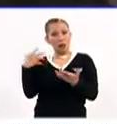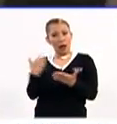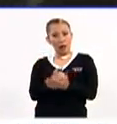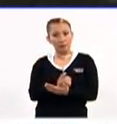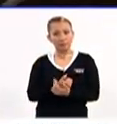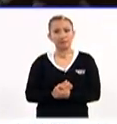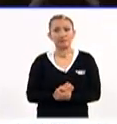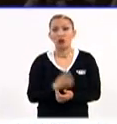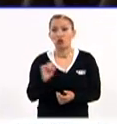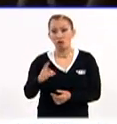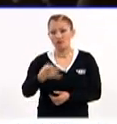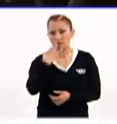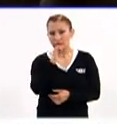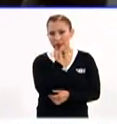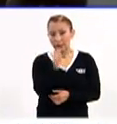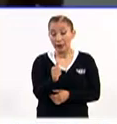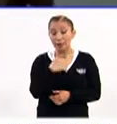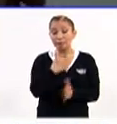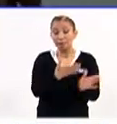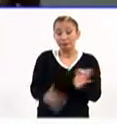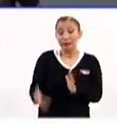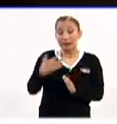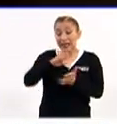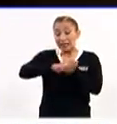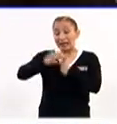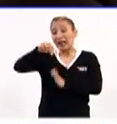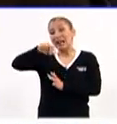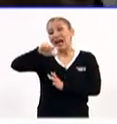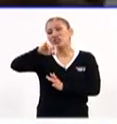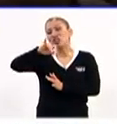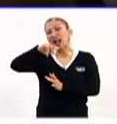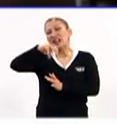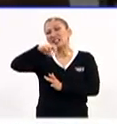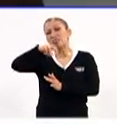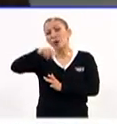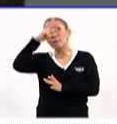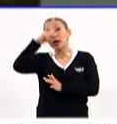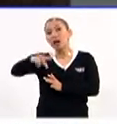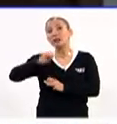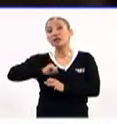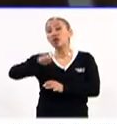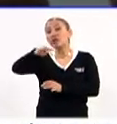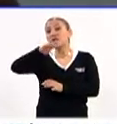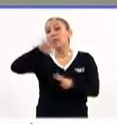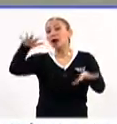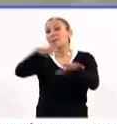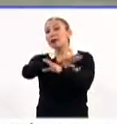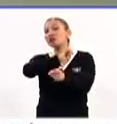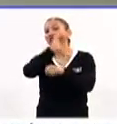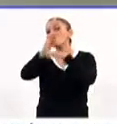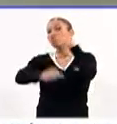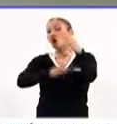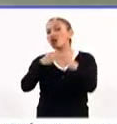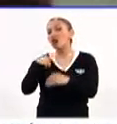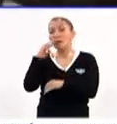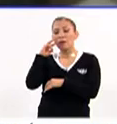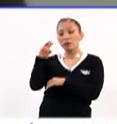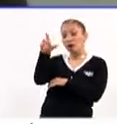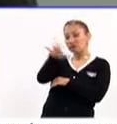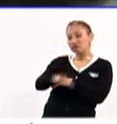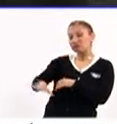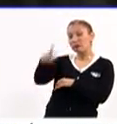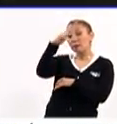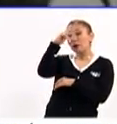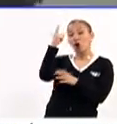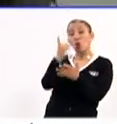victoriosa, no vencida. Lo que hizo el nacionalismo mexicano en el siglo XIX fue voltear completamente la tortilla. Identificó a los mexicanos con